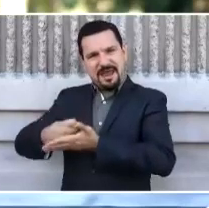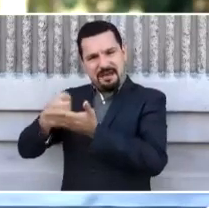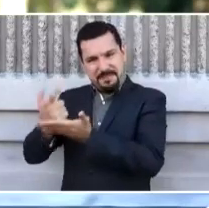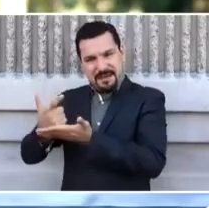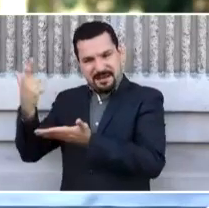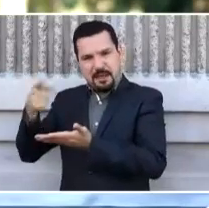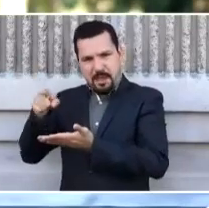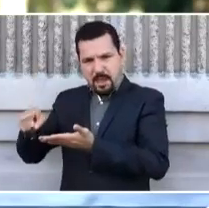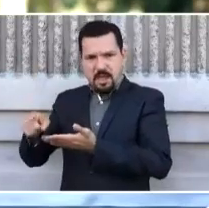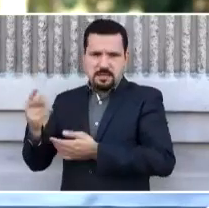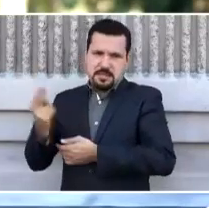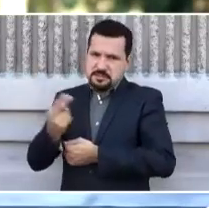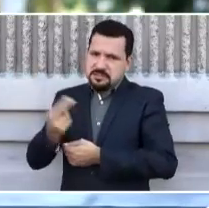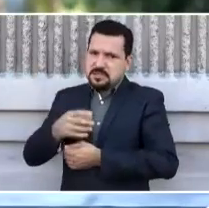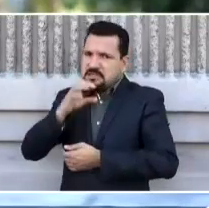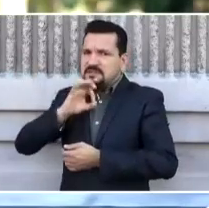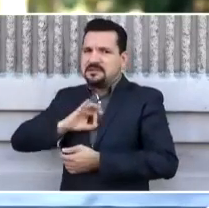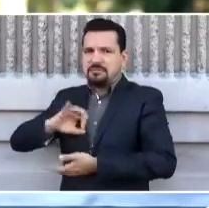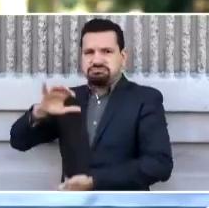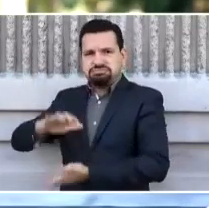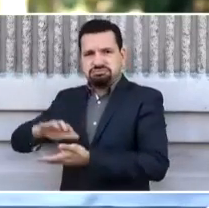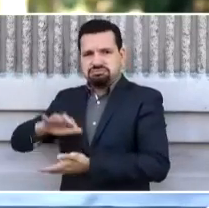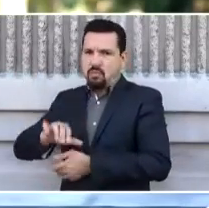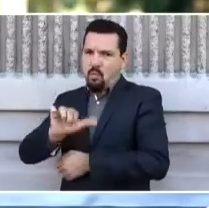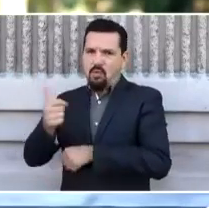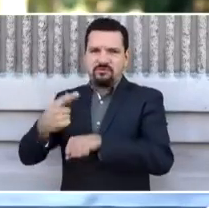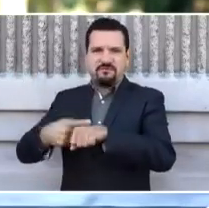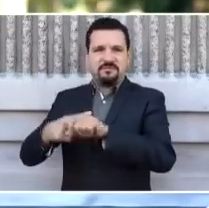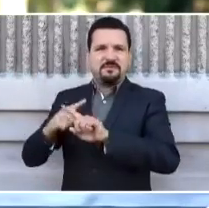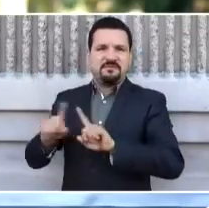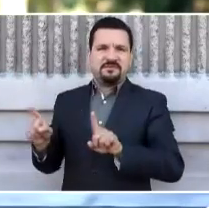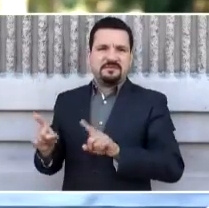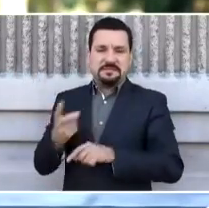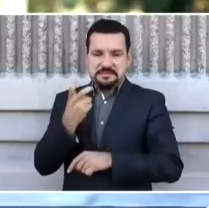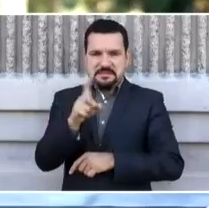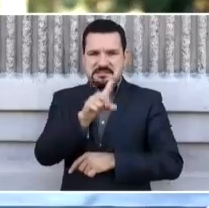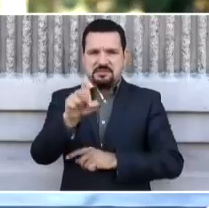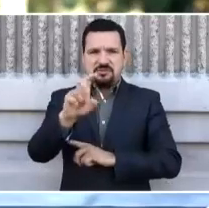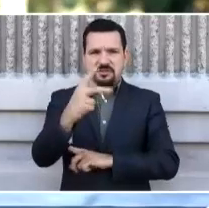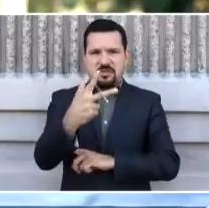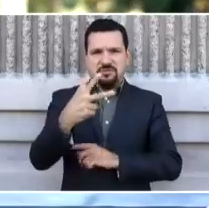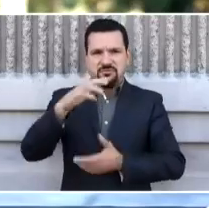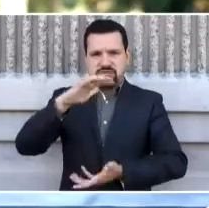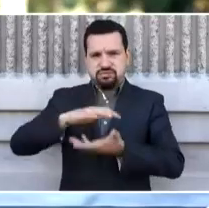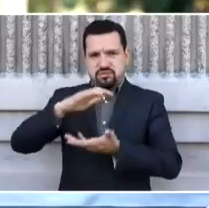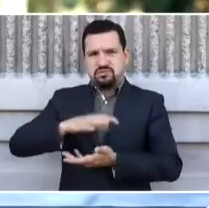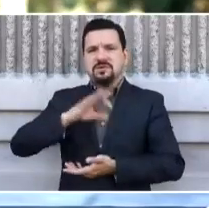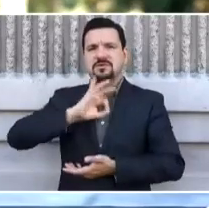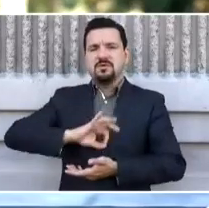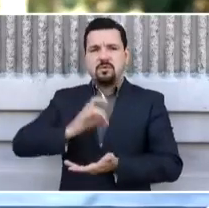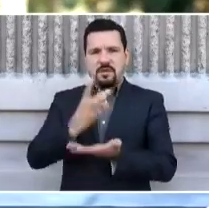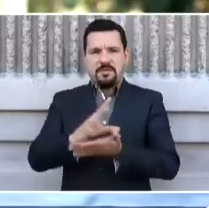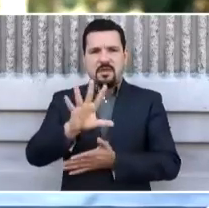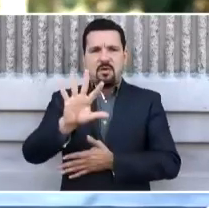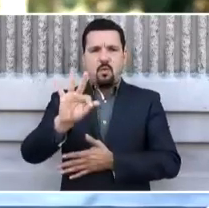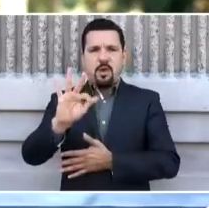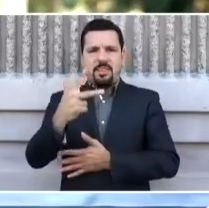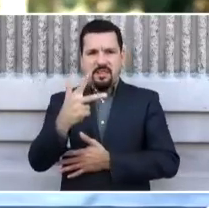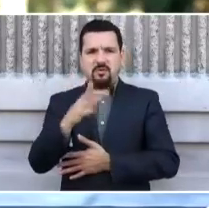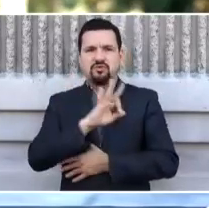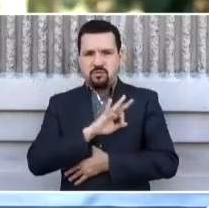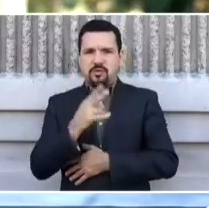que están ocupando uno de estos ventiladores. Ahorita, de esos 138 ventiladores, solamente 48 podemos